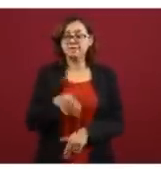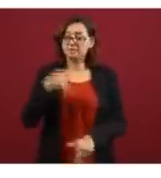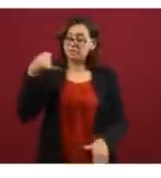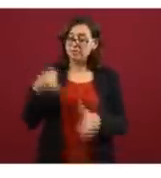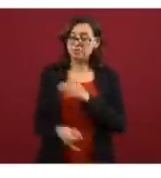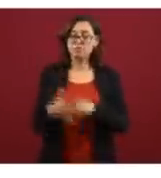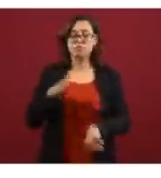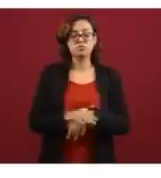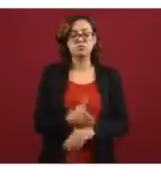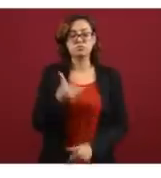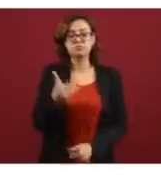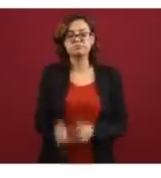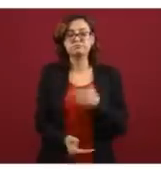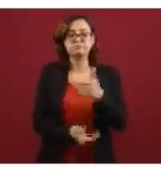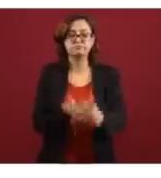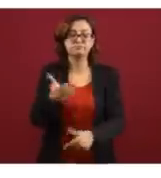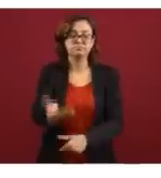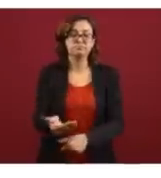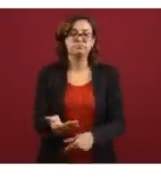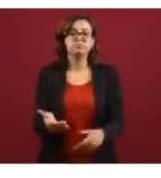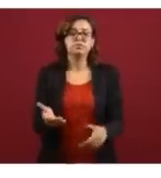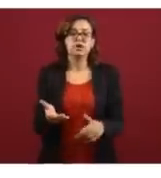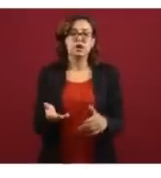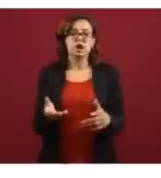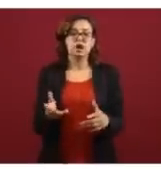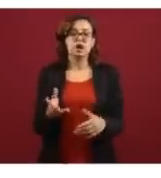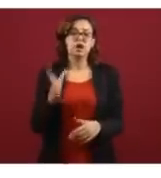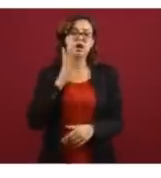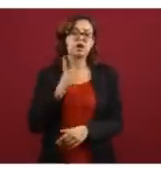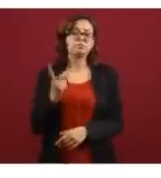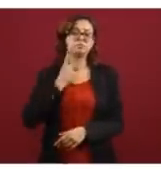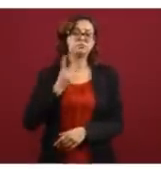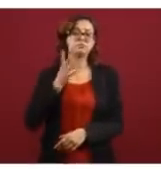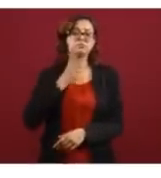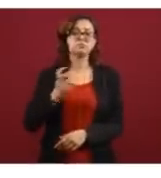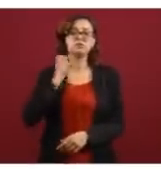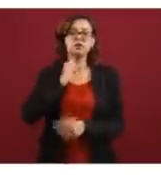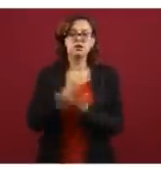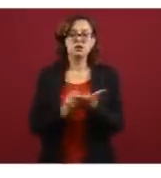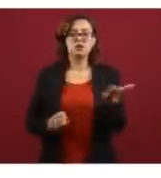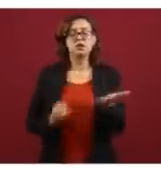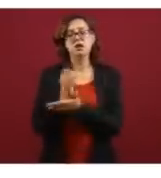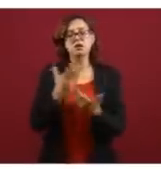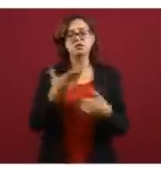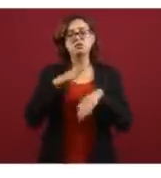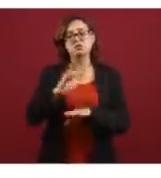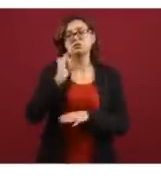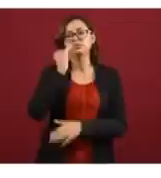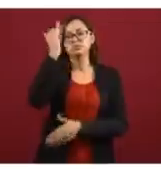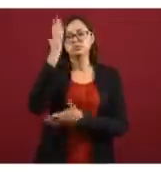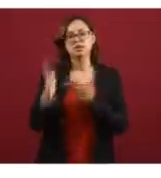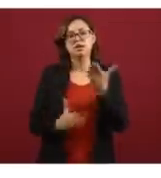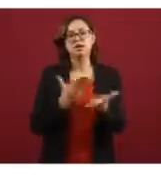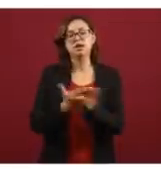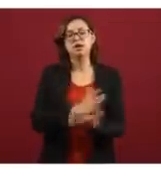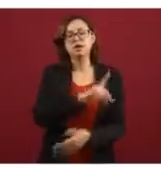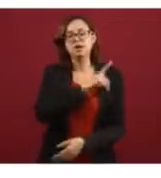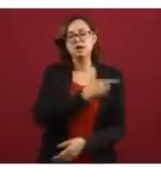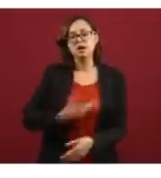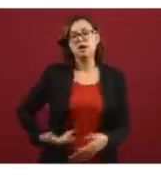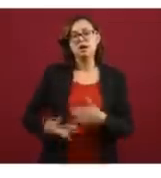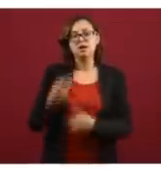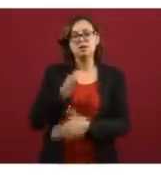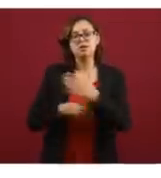tema se obtendrá una vez que el Congreso de la Unión resuelva sobre la iniciativa que envió el presidente de la